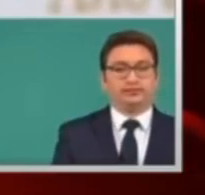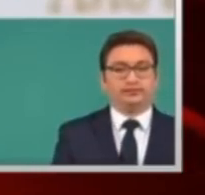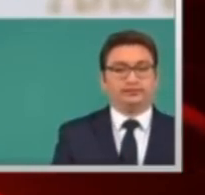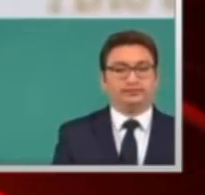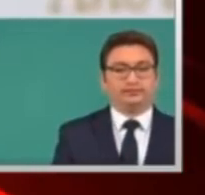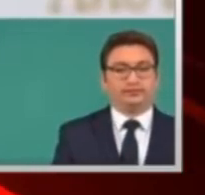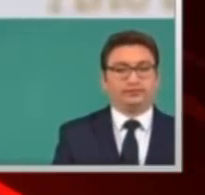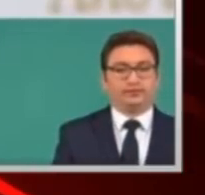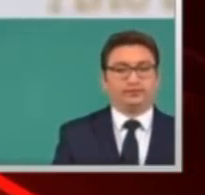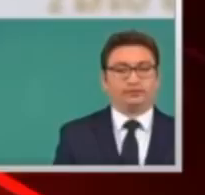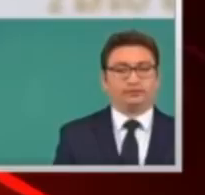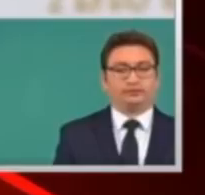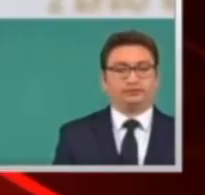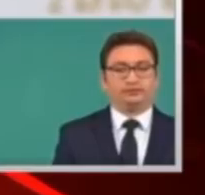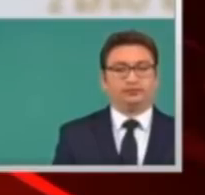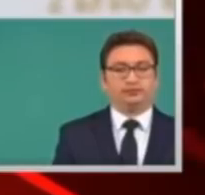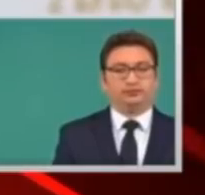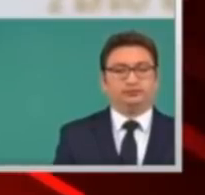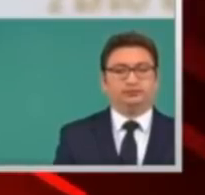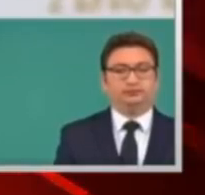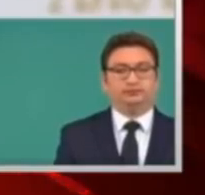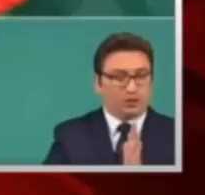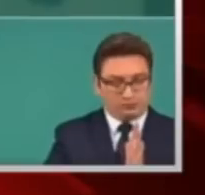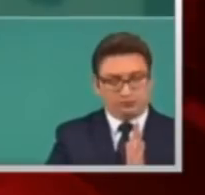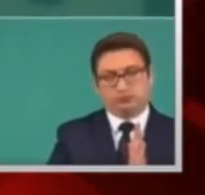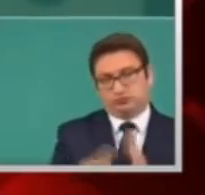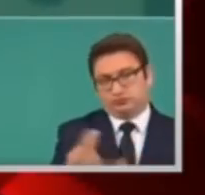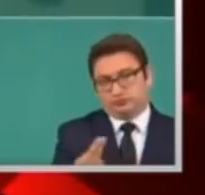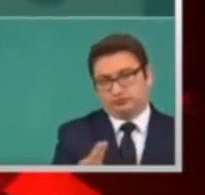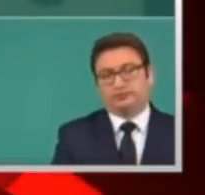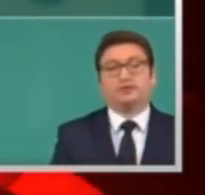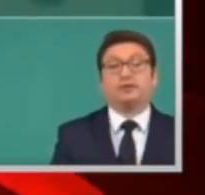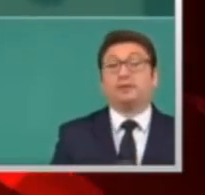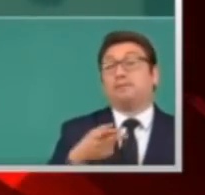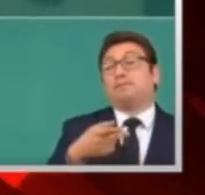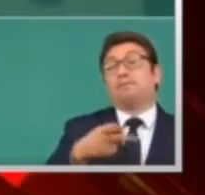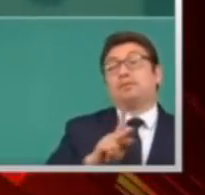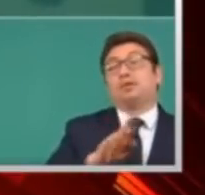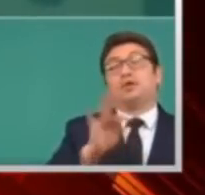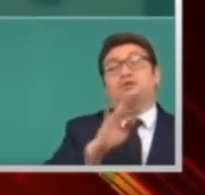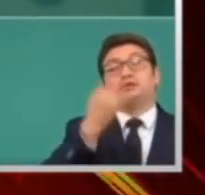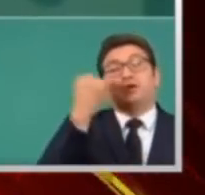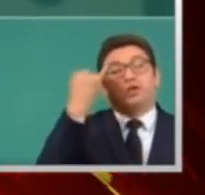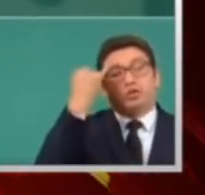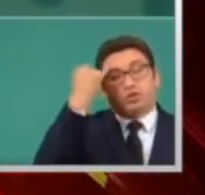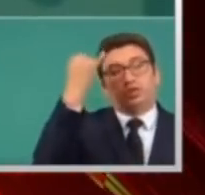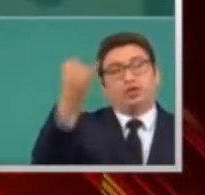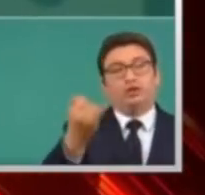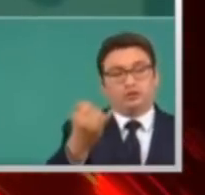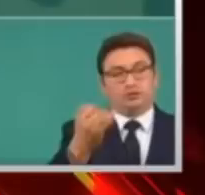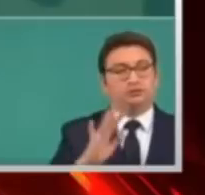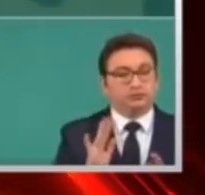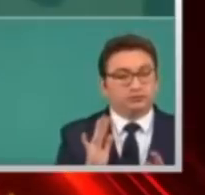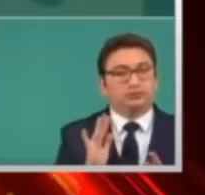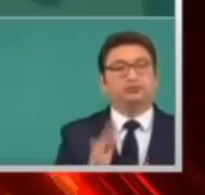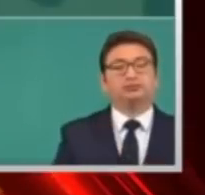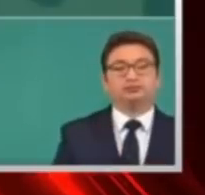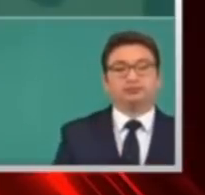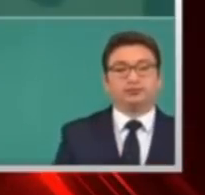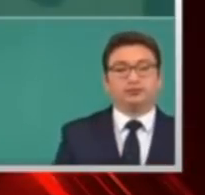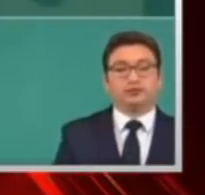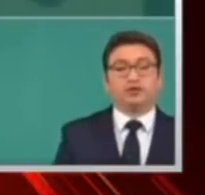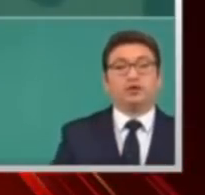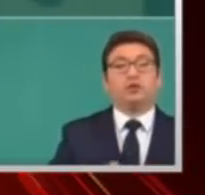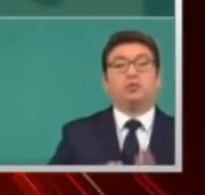en el caso de el conacyt pero imagínense qué que se guarde en el